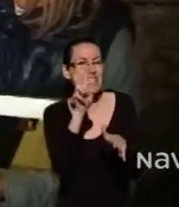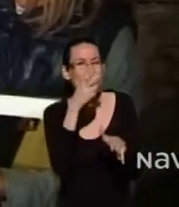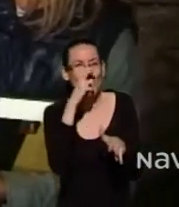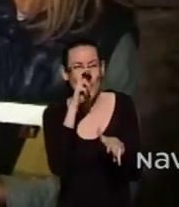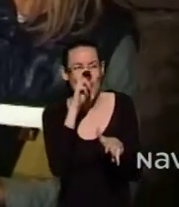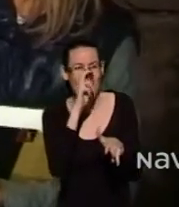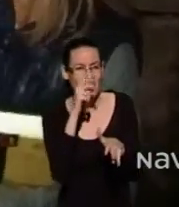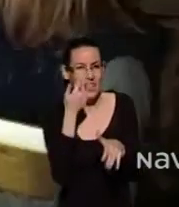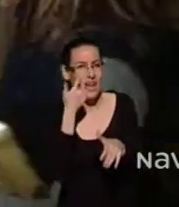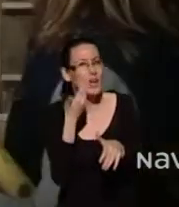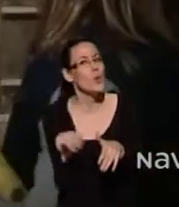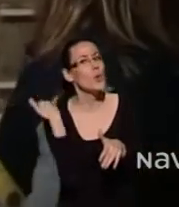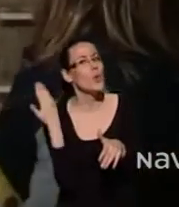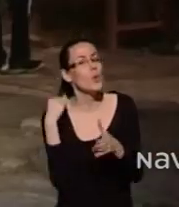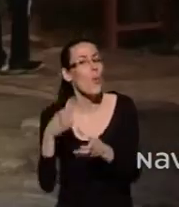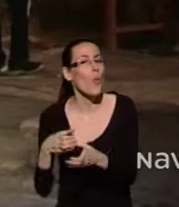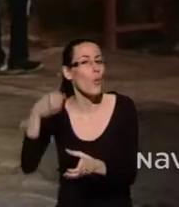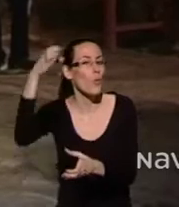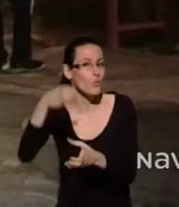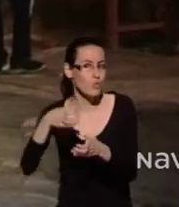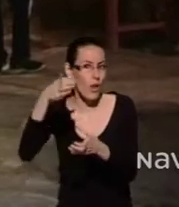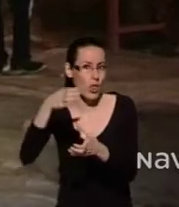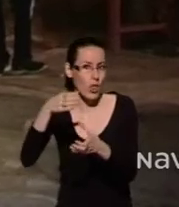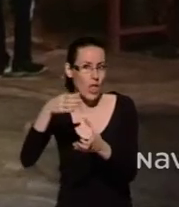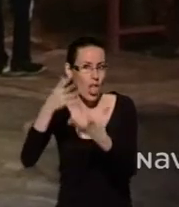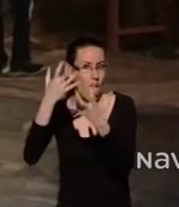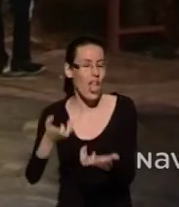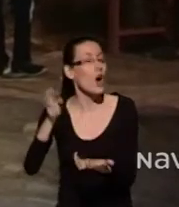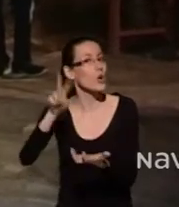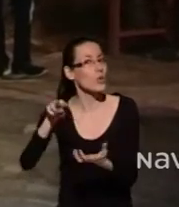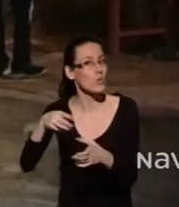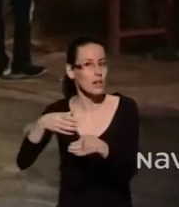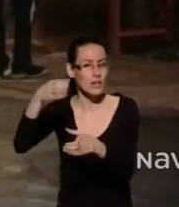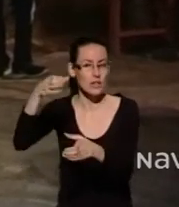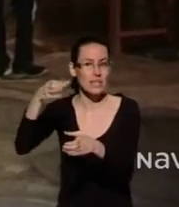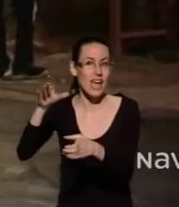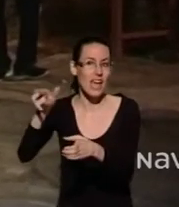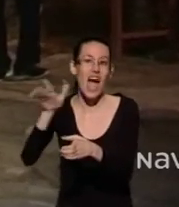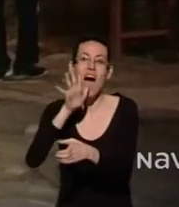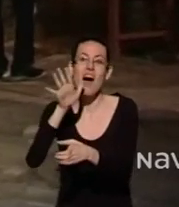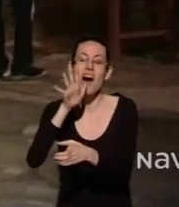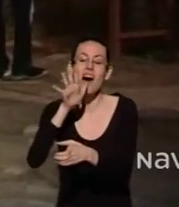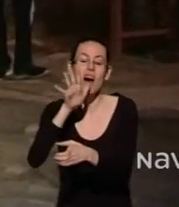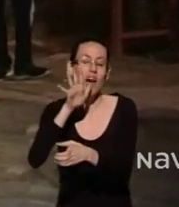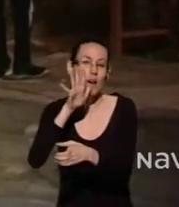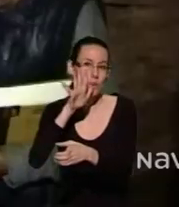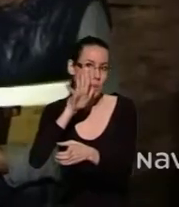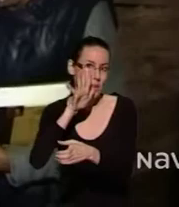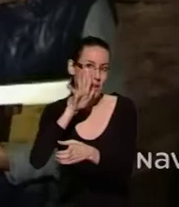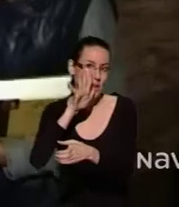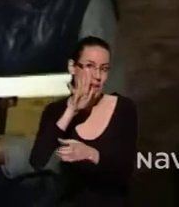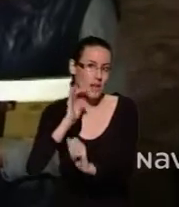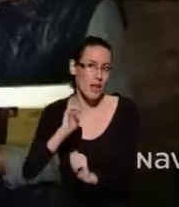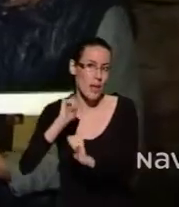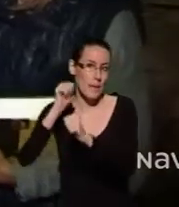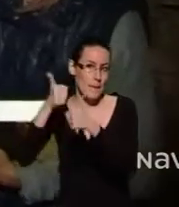aquí tenían un pozo que siempre, nunca se seca, y de ahí buscaban el agua para calentar, para ayudar a hacer la